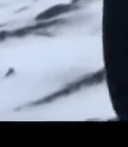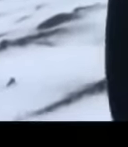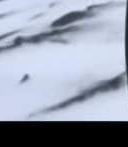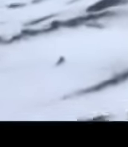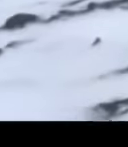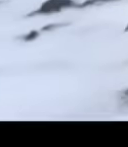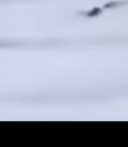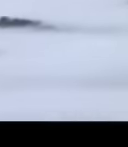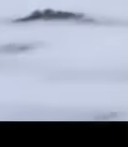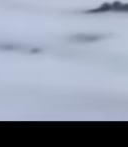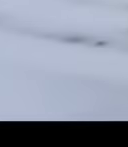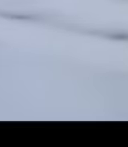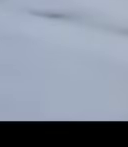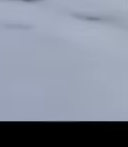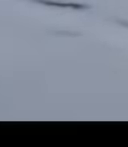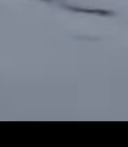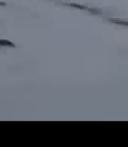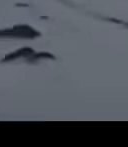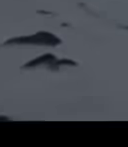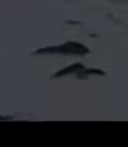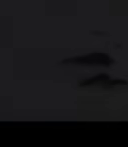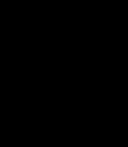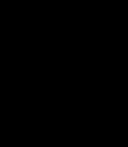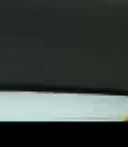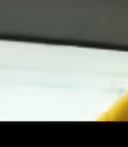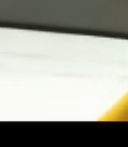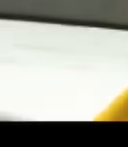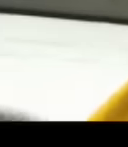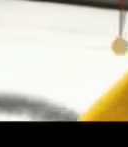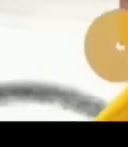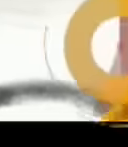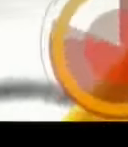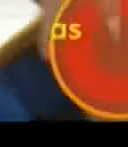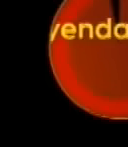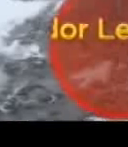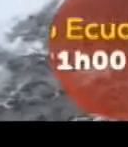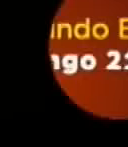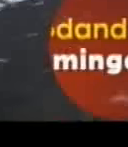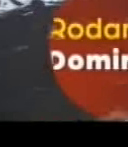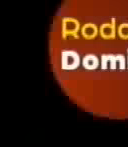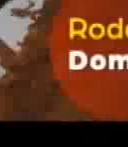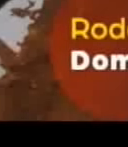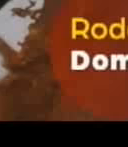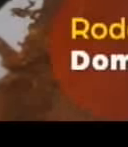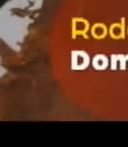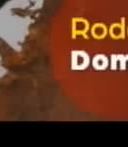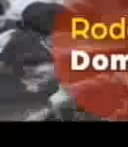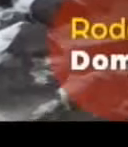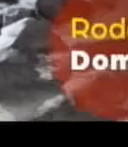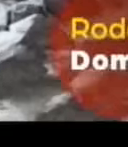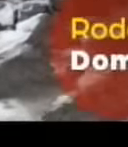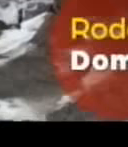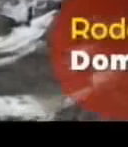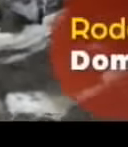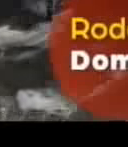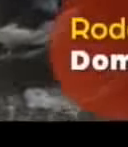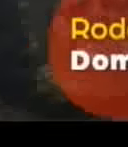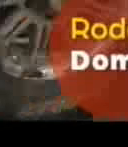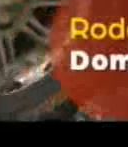resbaloso, la camioneta se iría por esta resbaladera hasta abajo. Con nosotros de adentro. No te lo pierdas. Rodando Ecuador